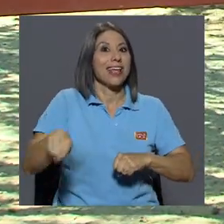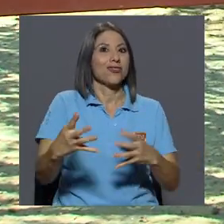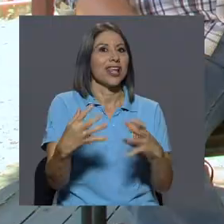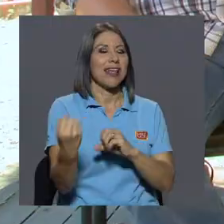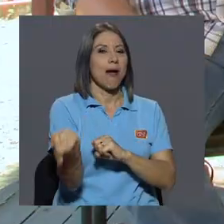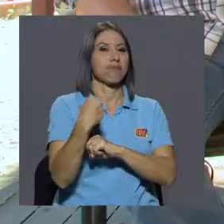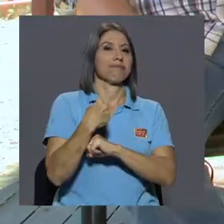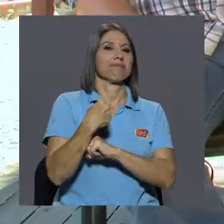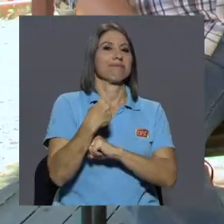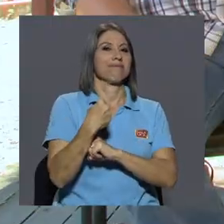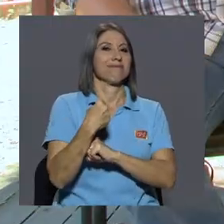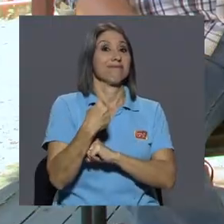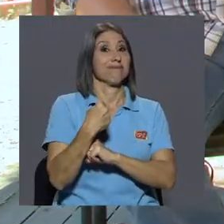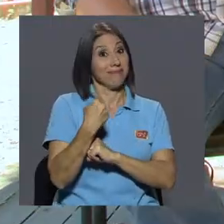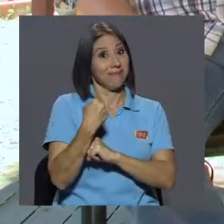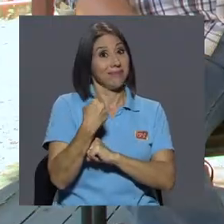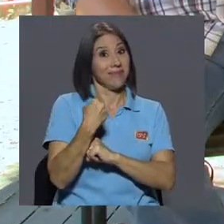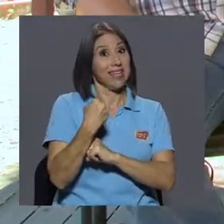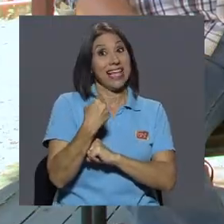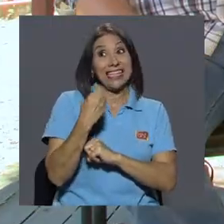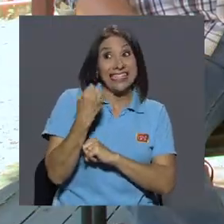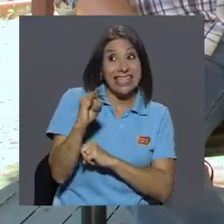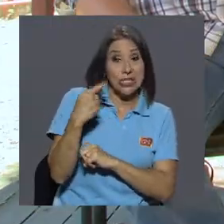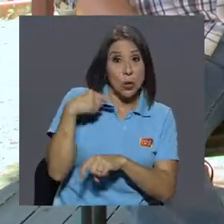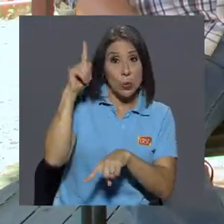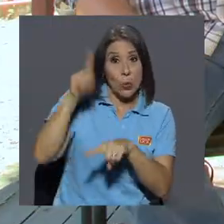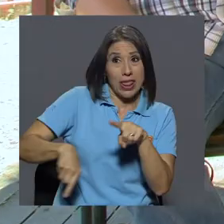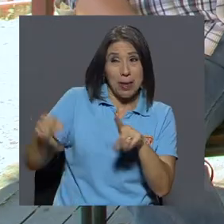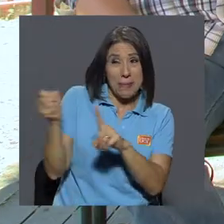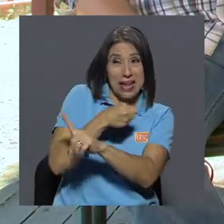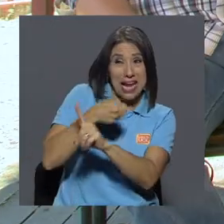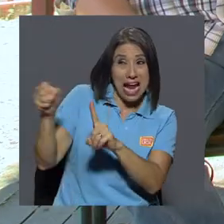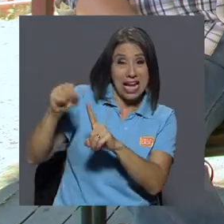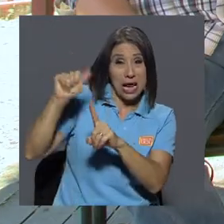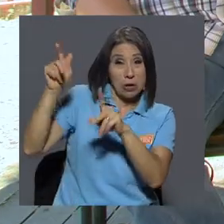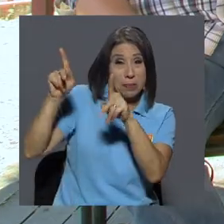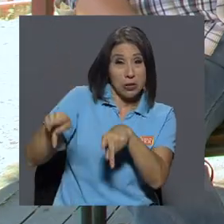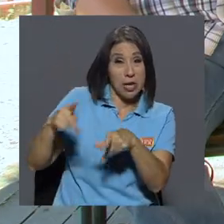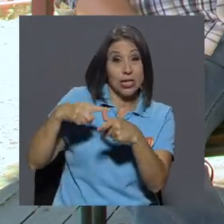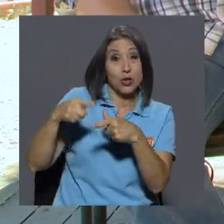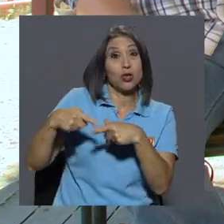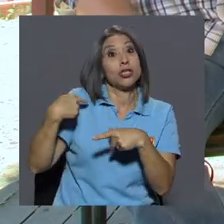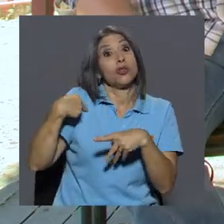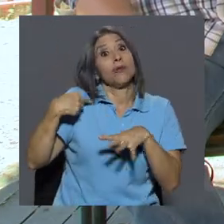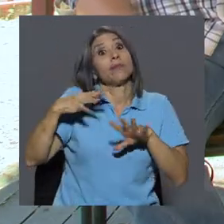encima. Y al que no pude pegarle, perdón, lo corté.